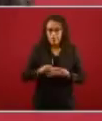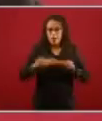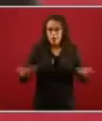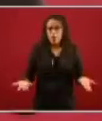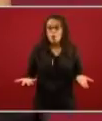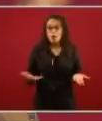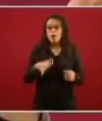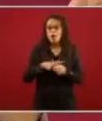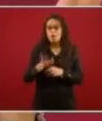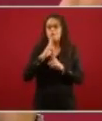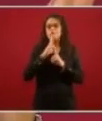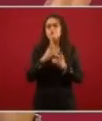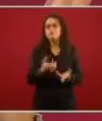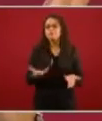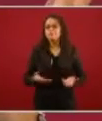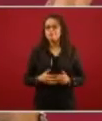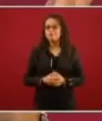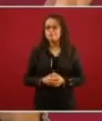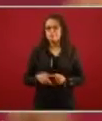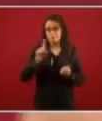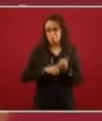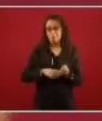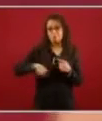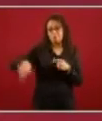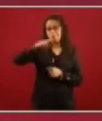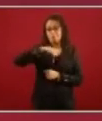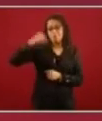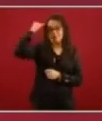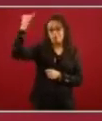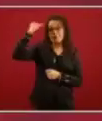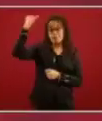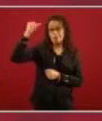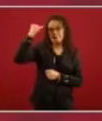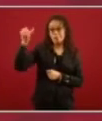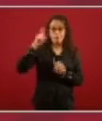Entonces ya es un asunto ideológico, no es juicio práctico.